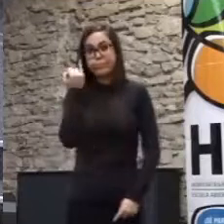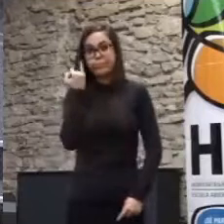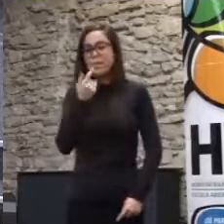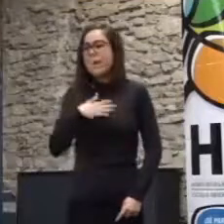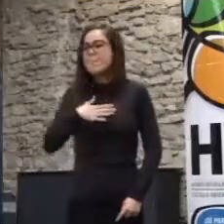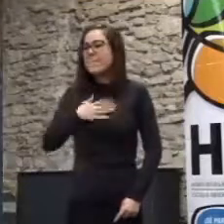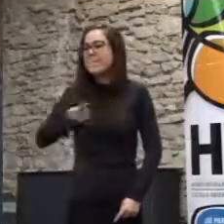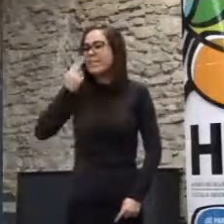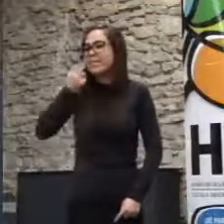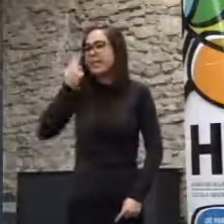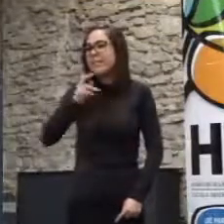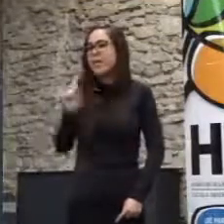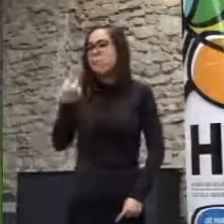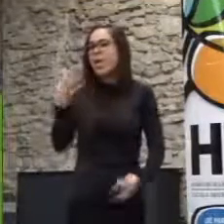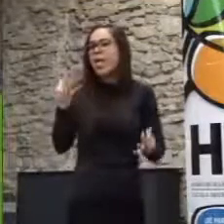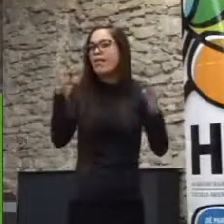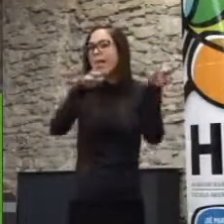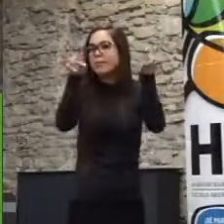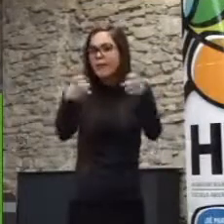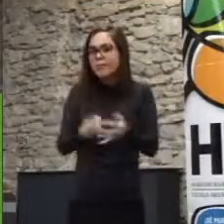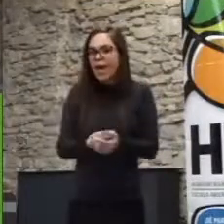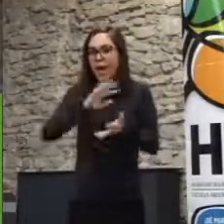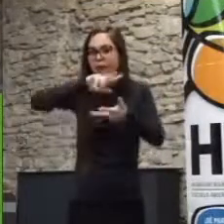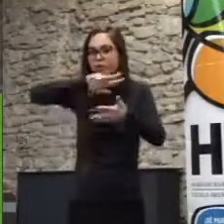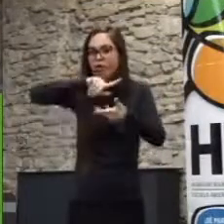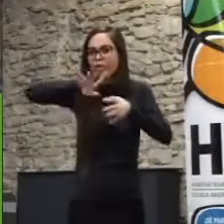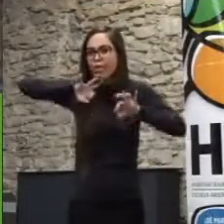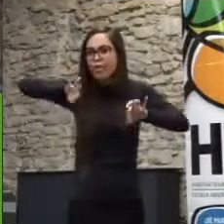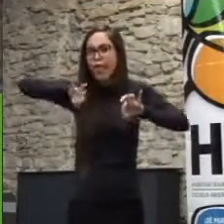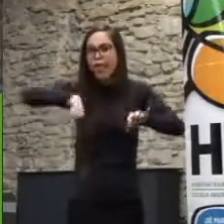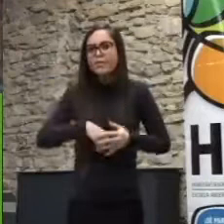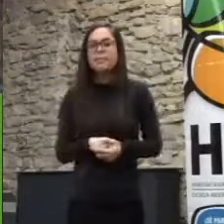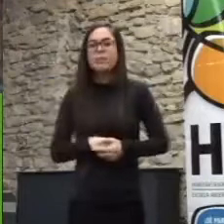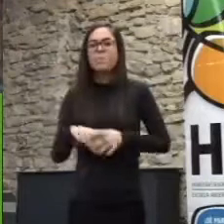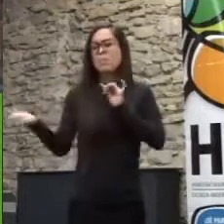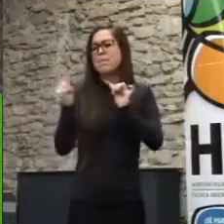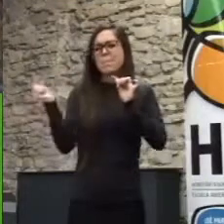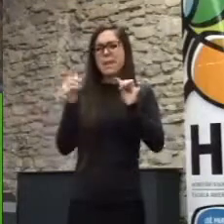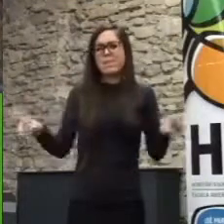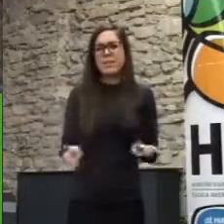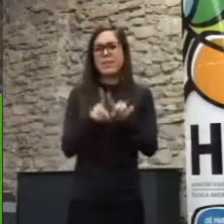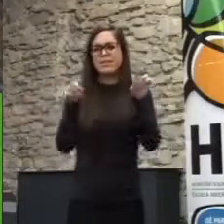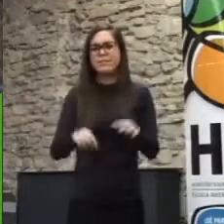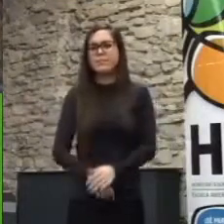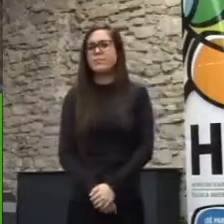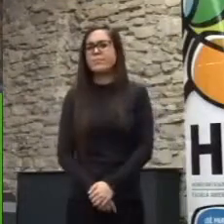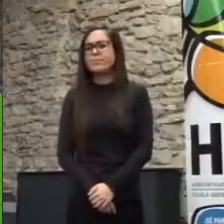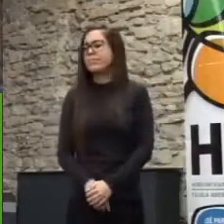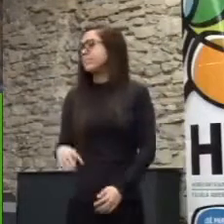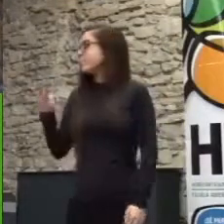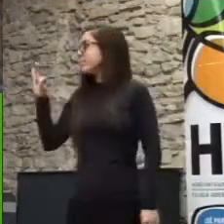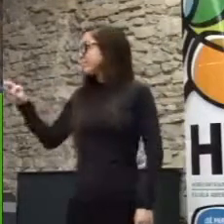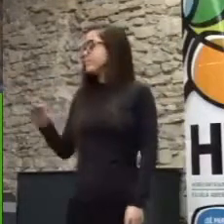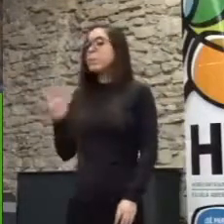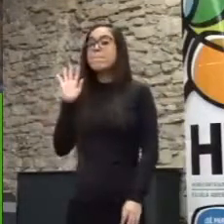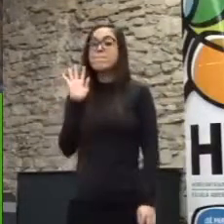es el tema, la noticia, no el rifirrafe que surge ahí. Pero desgraciadamente